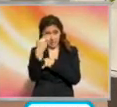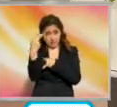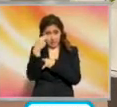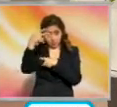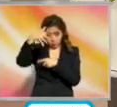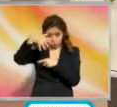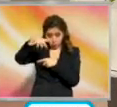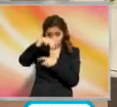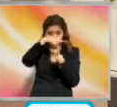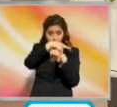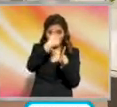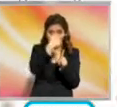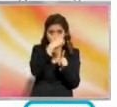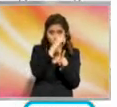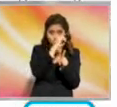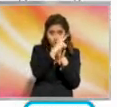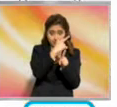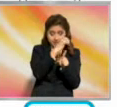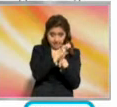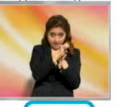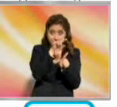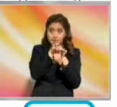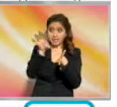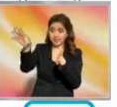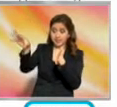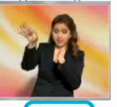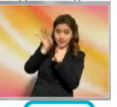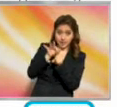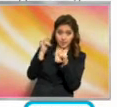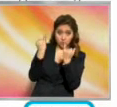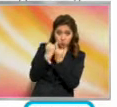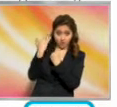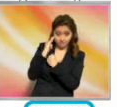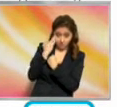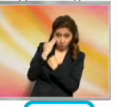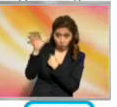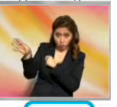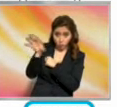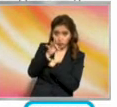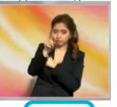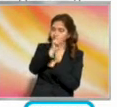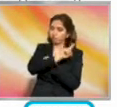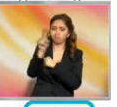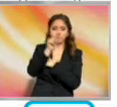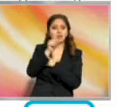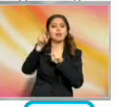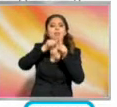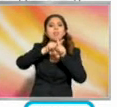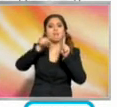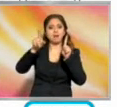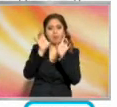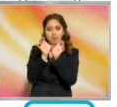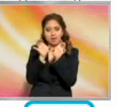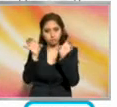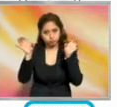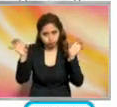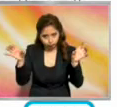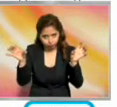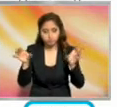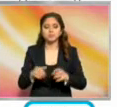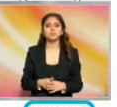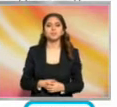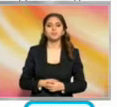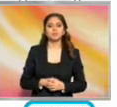buscado en el buscador se Sí. convierte en lo más En redes tendencioso sociales, en redes ¿no? sociales. Claro. Y Una eso es cosa es fascinante tendencia. porque, claro, eso quiere decir Pues que... puedes